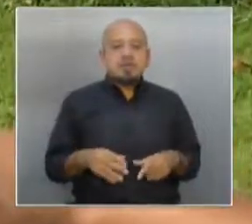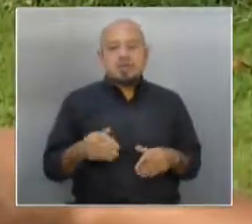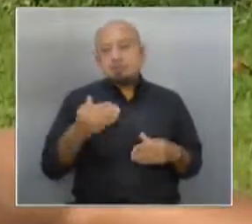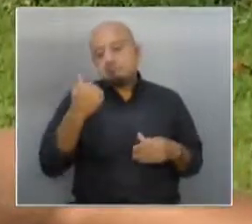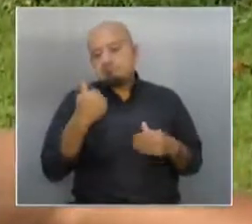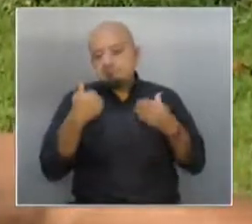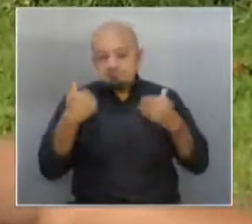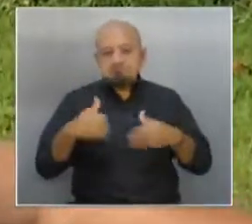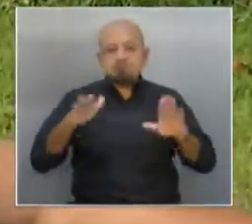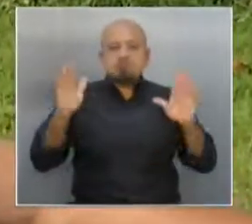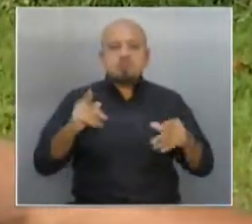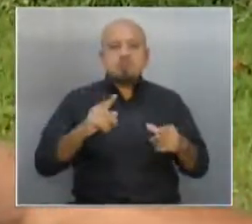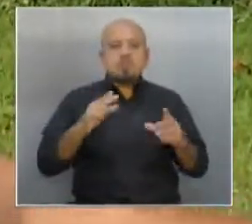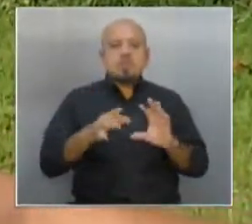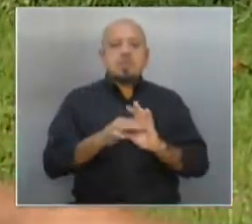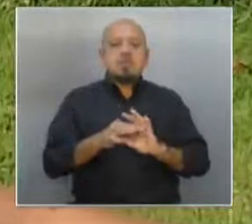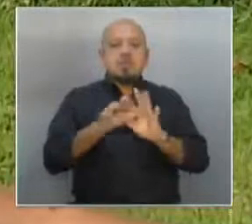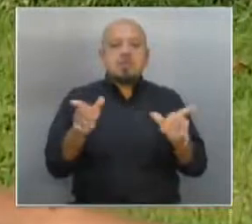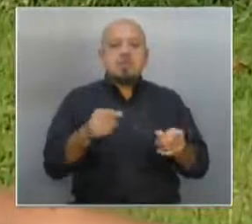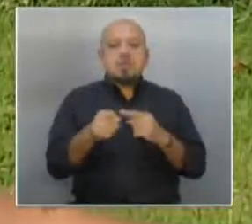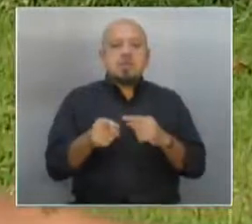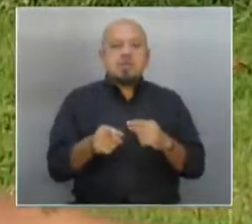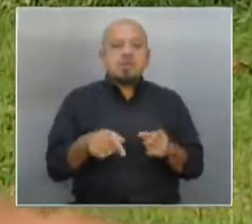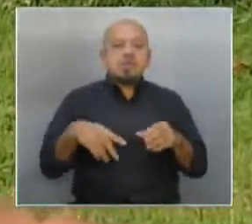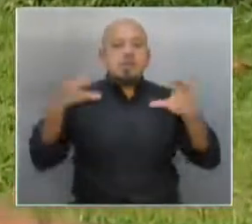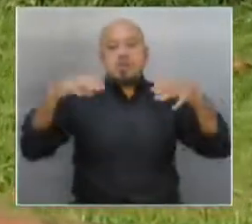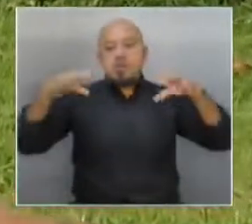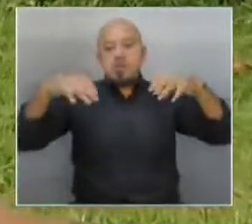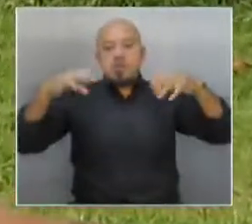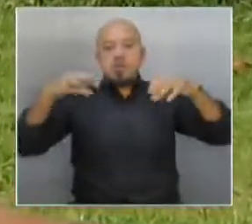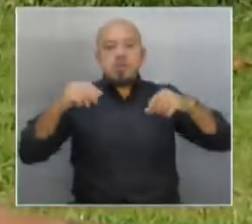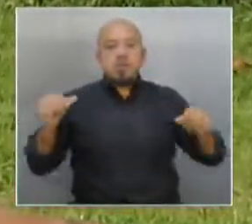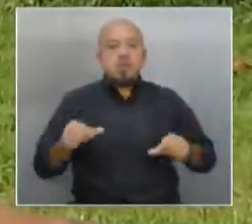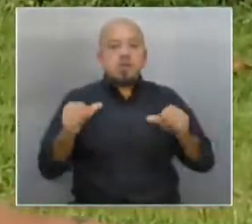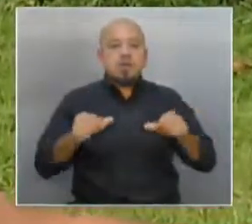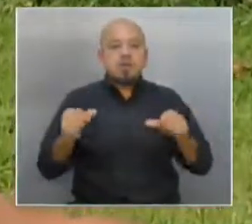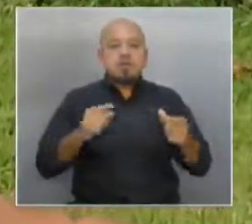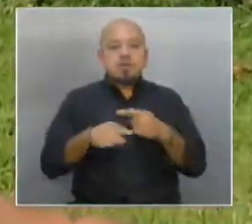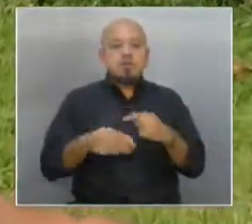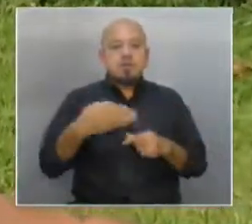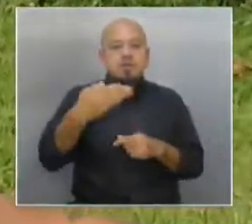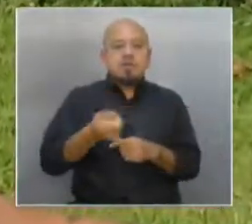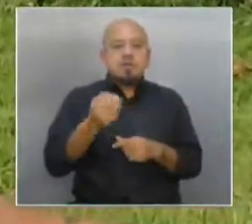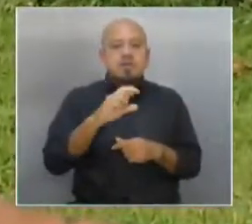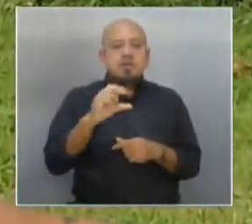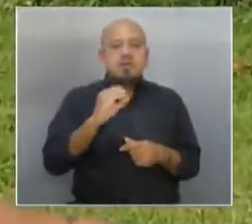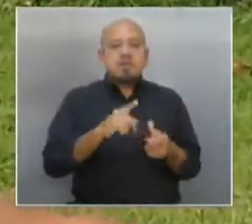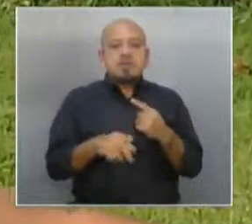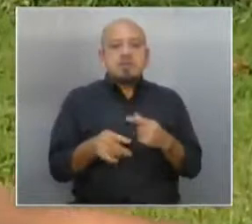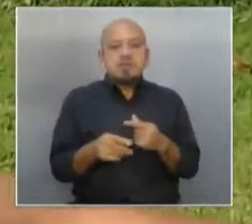Y ellos tienen su libertad. Cuando llueve y hacen esos charcos de barro, seguro